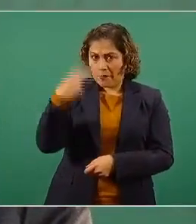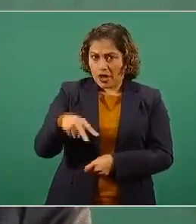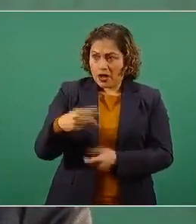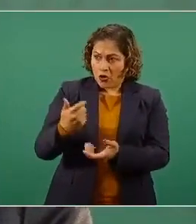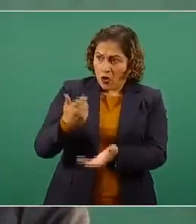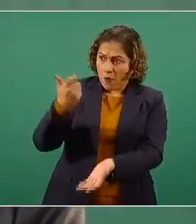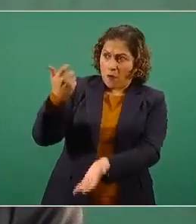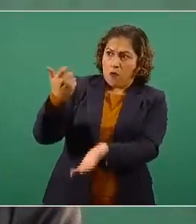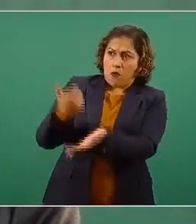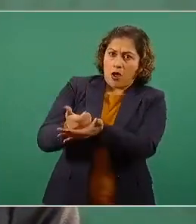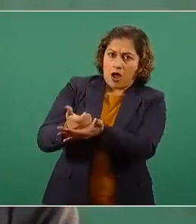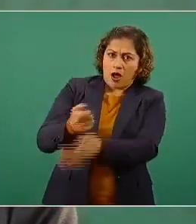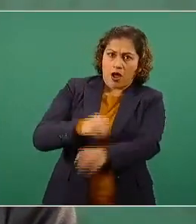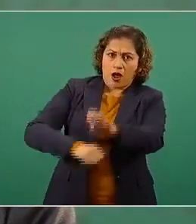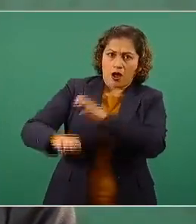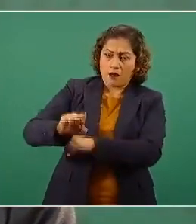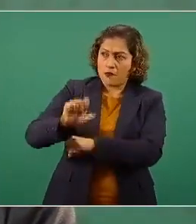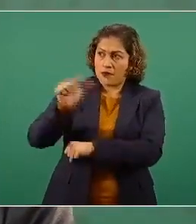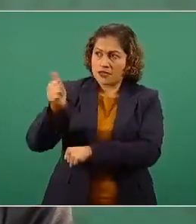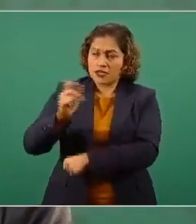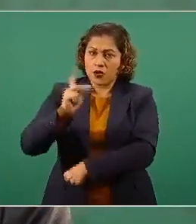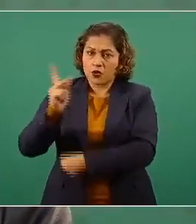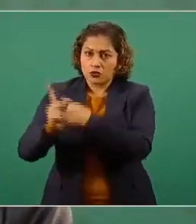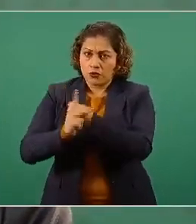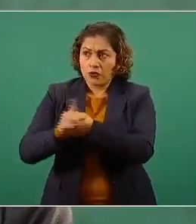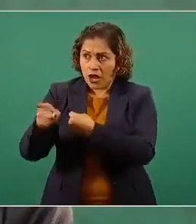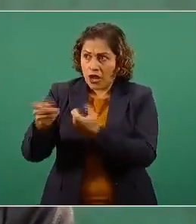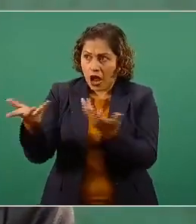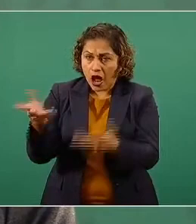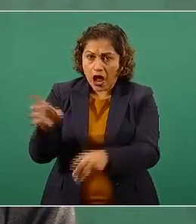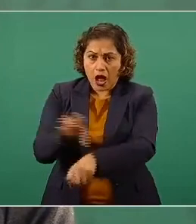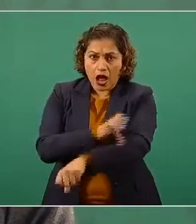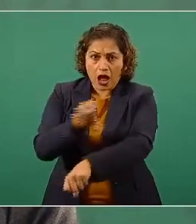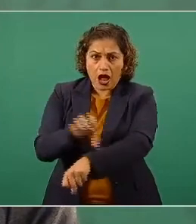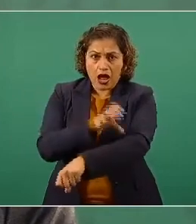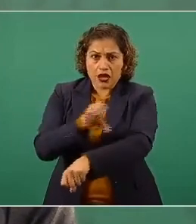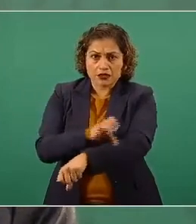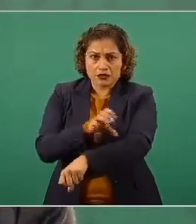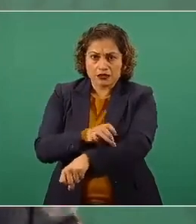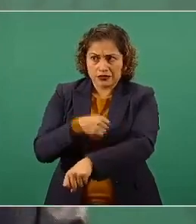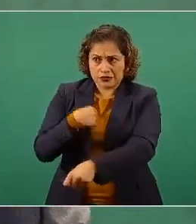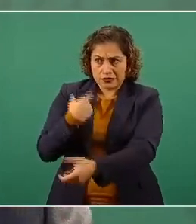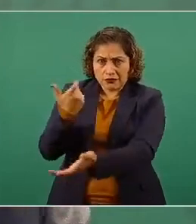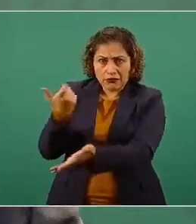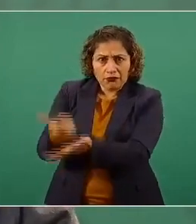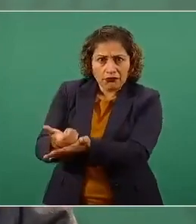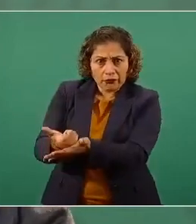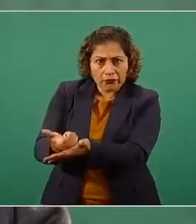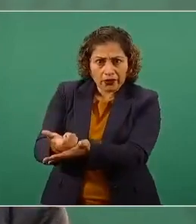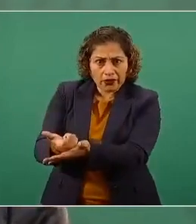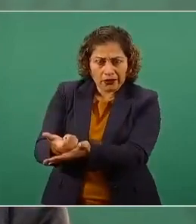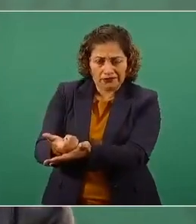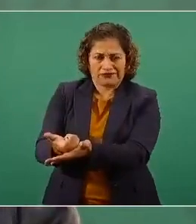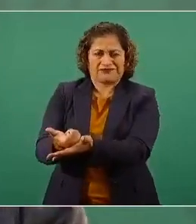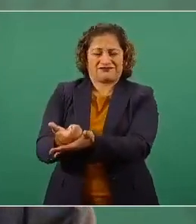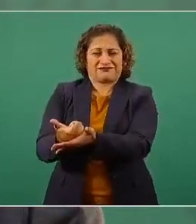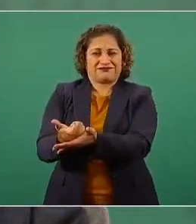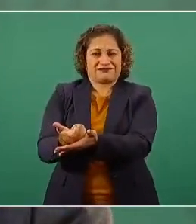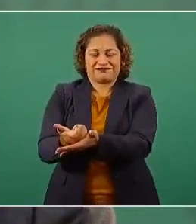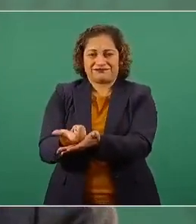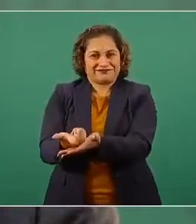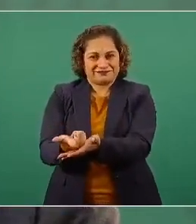empresas extranjeras que producen energía eléctrica? ¿Cómo es que hacen estas